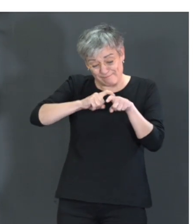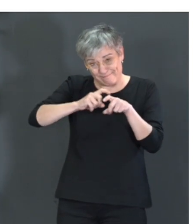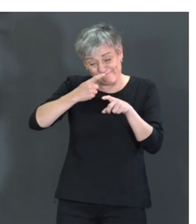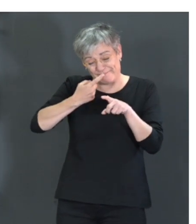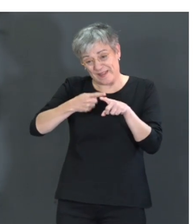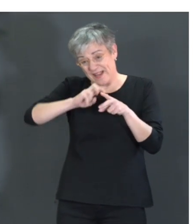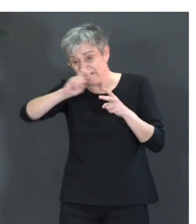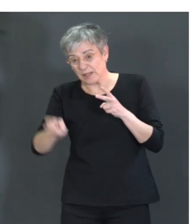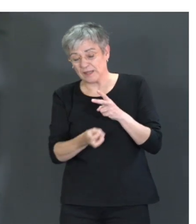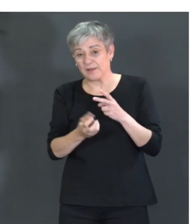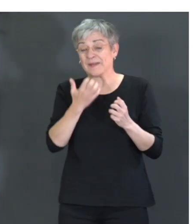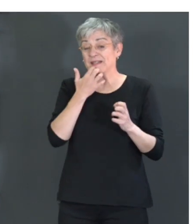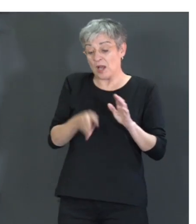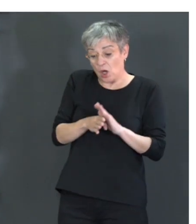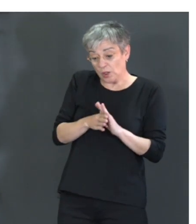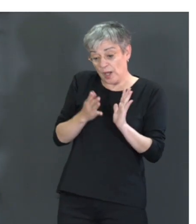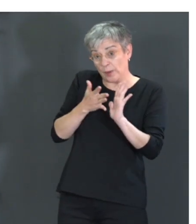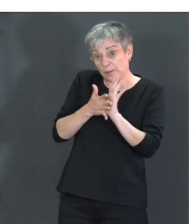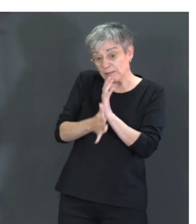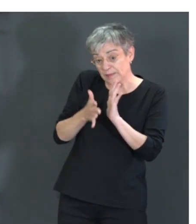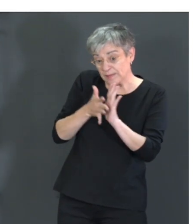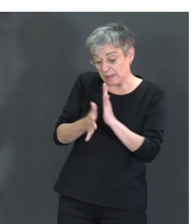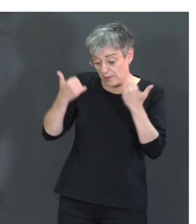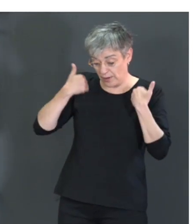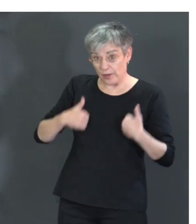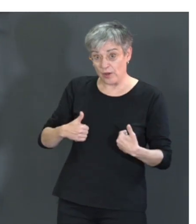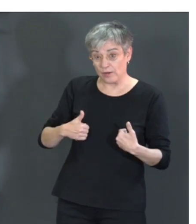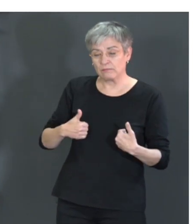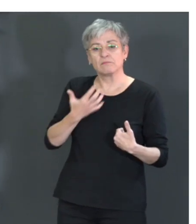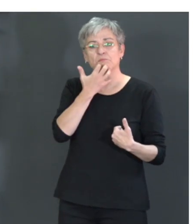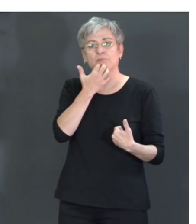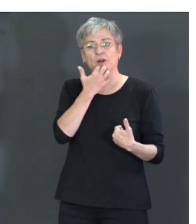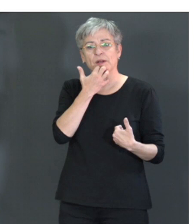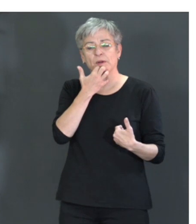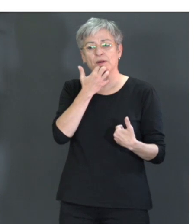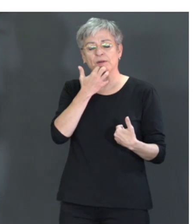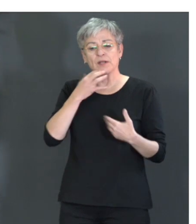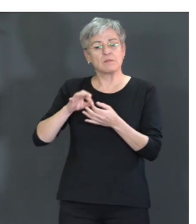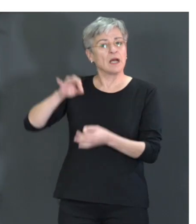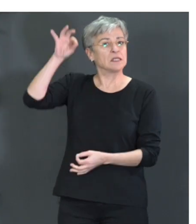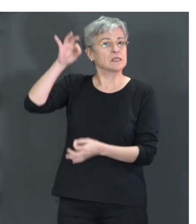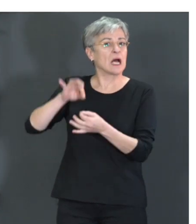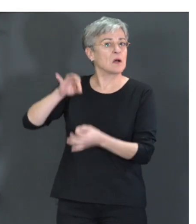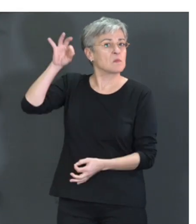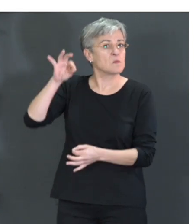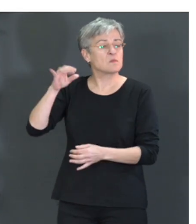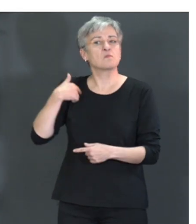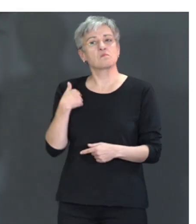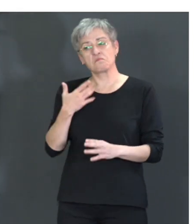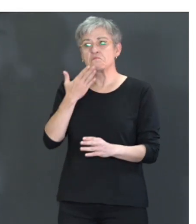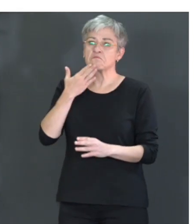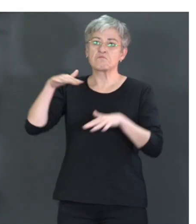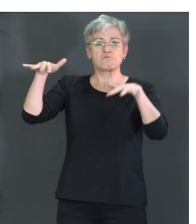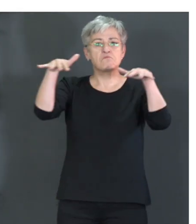siguiera con la descripción, encontraríamos, por ejemplo, que en la estatura sí que puedo decir que estoy en la